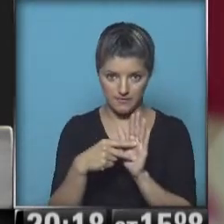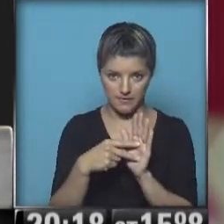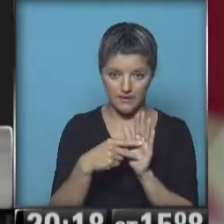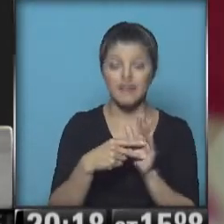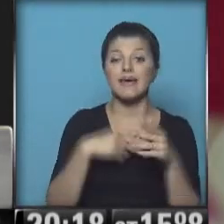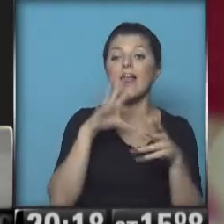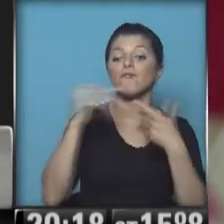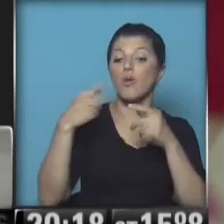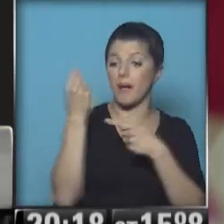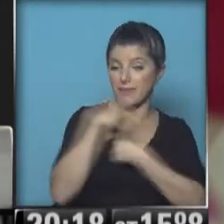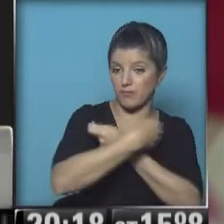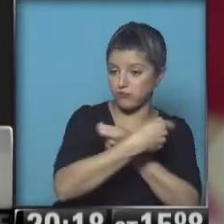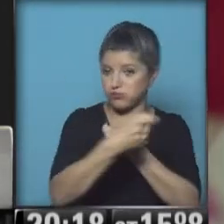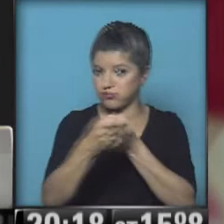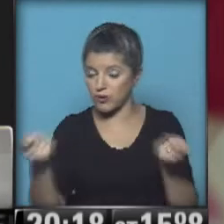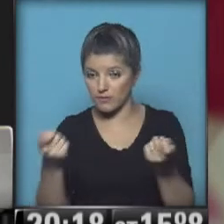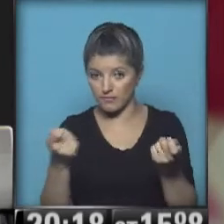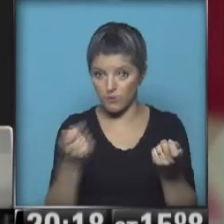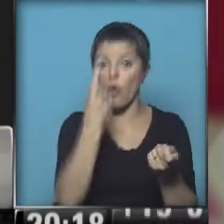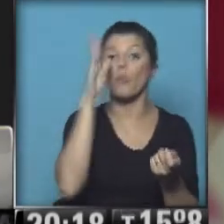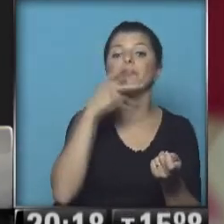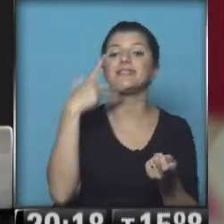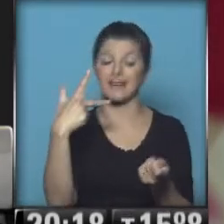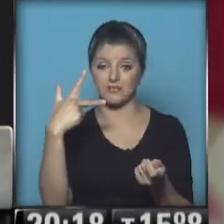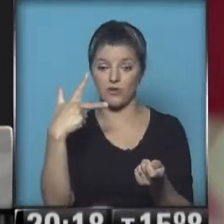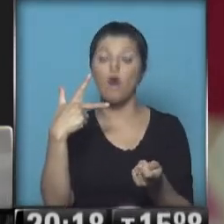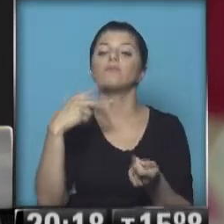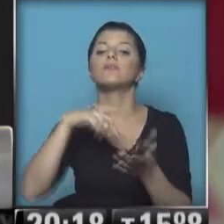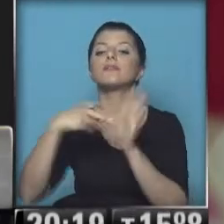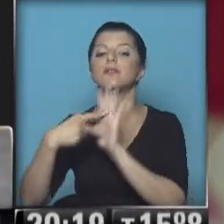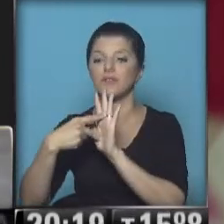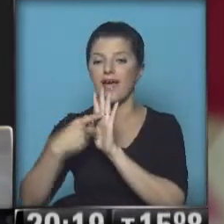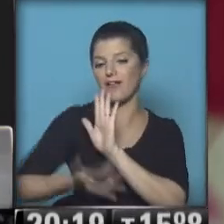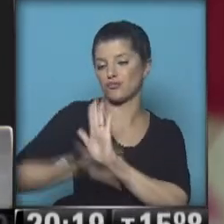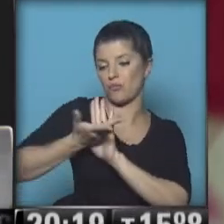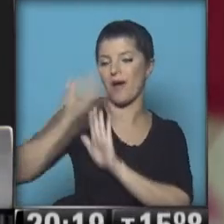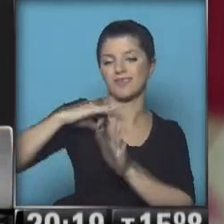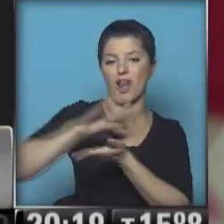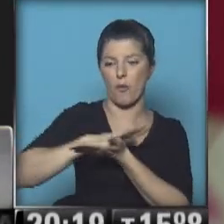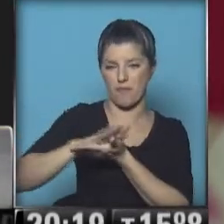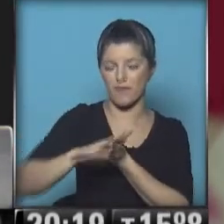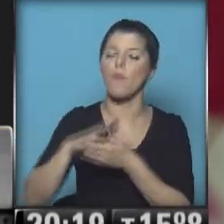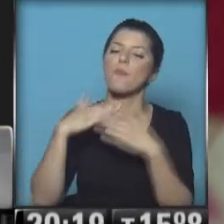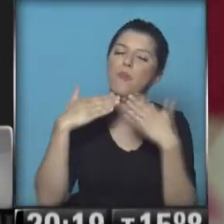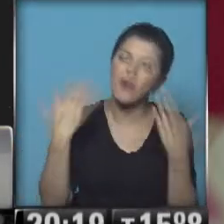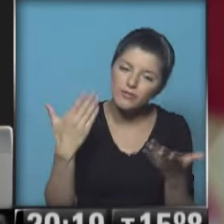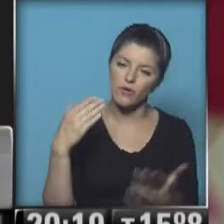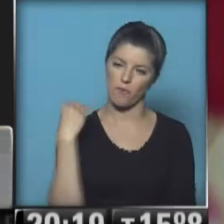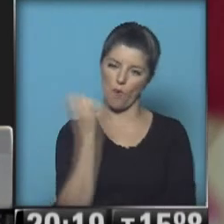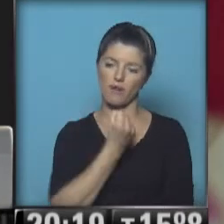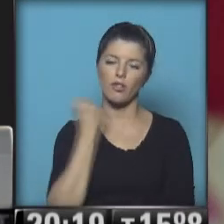del ingreso en este periodo obedece a la suba del salario mínimo. Por eso la relevancia,